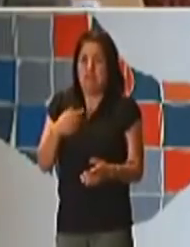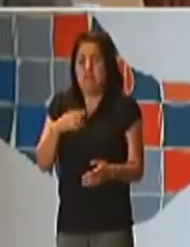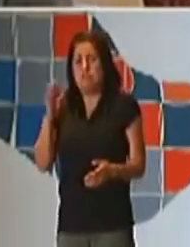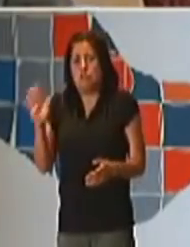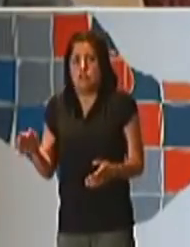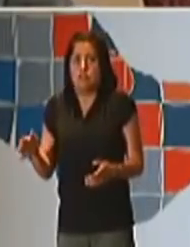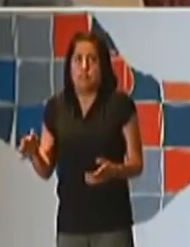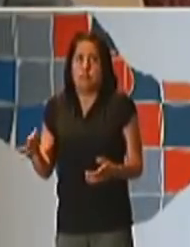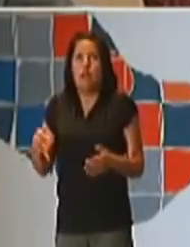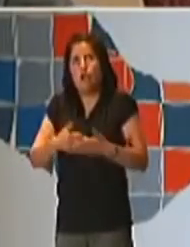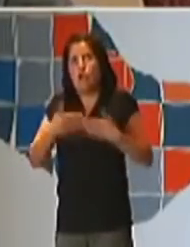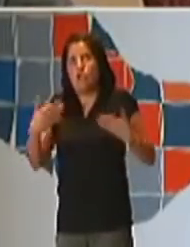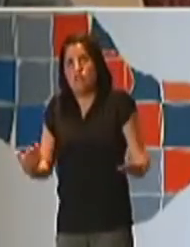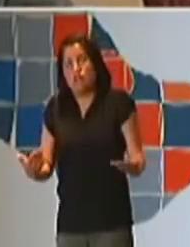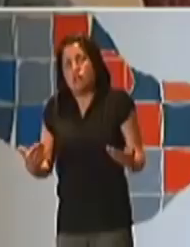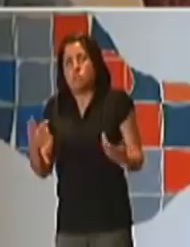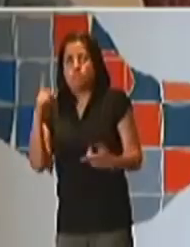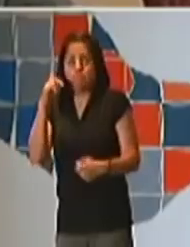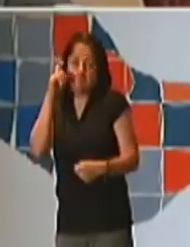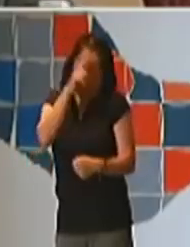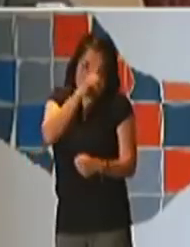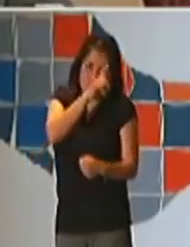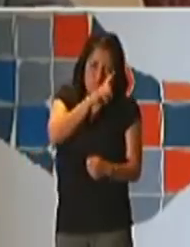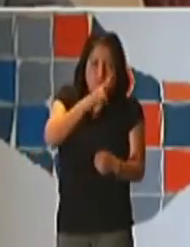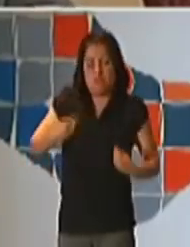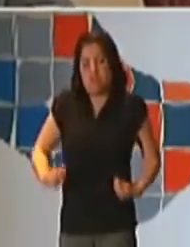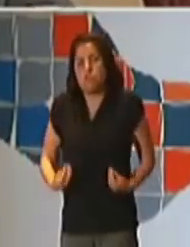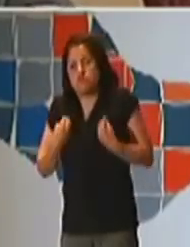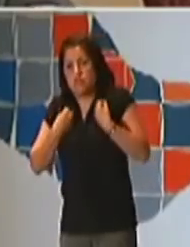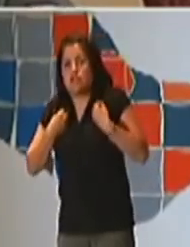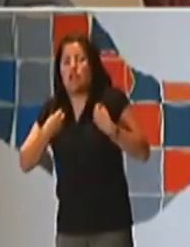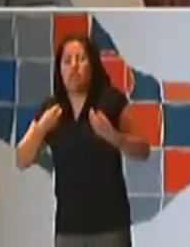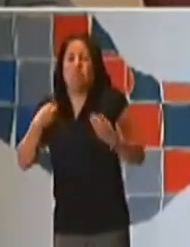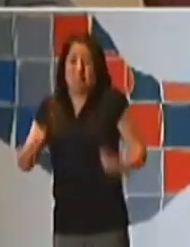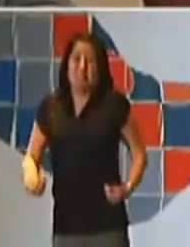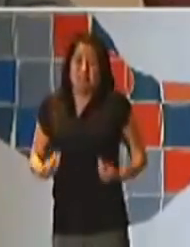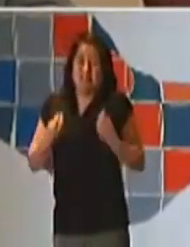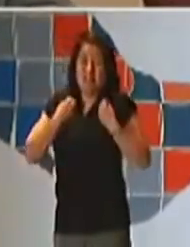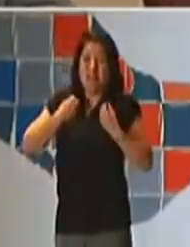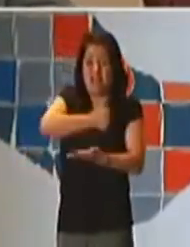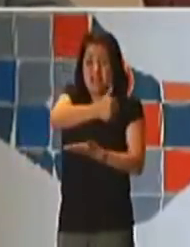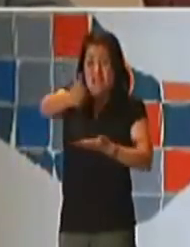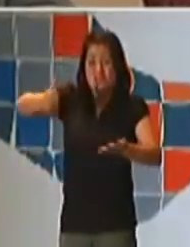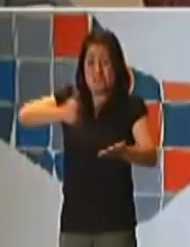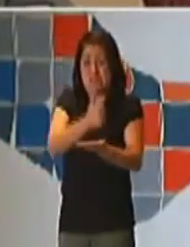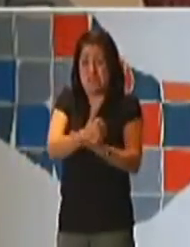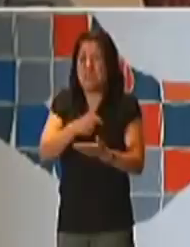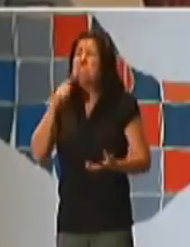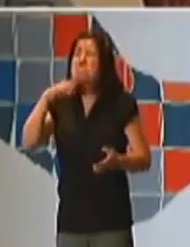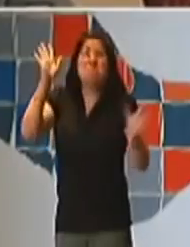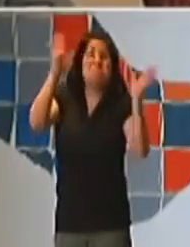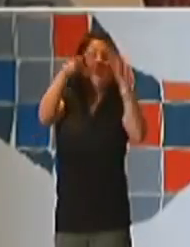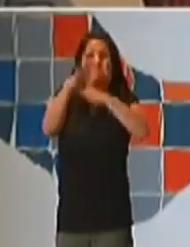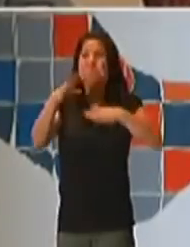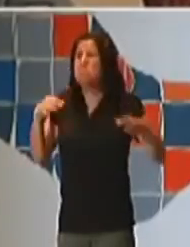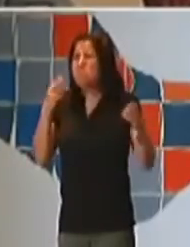respirar porque en las ciudades en las grandes ciudades el aire es el aire puro es como el